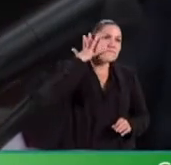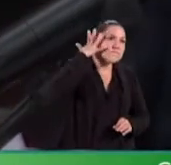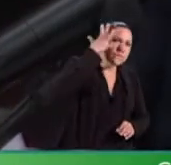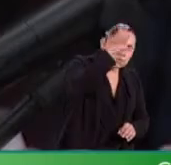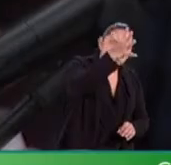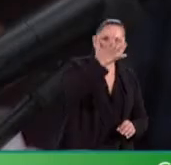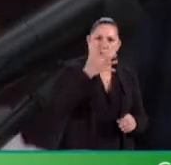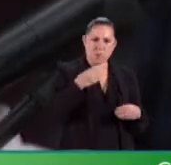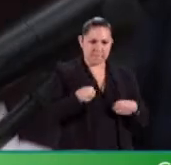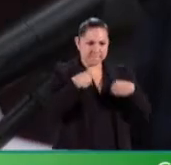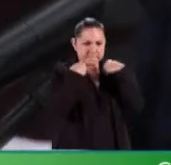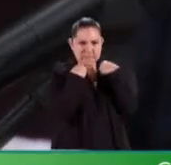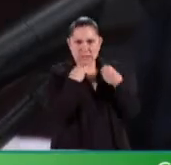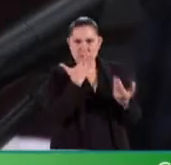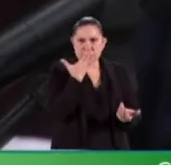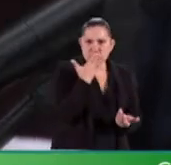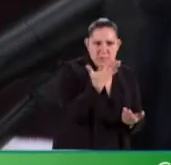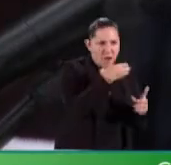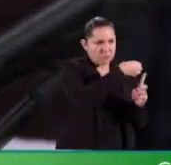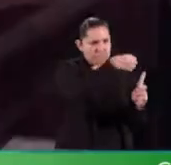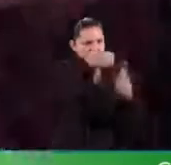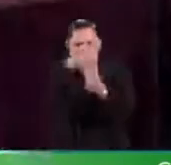democracia y de la patria. Gracias.